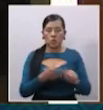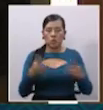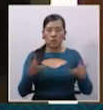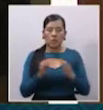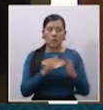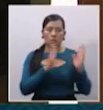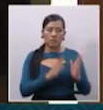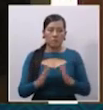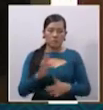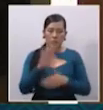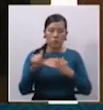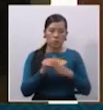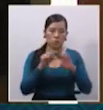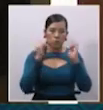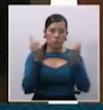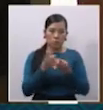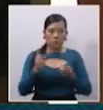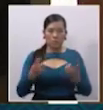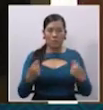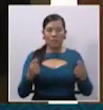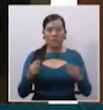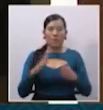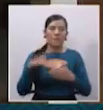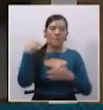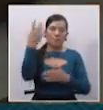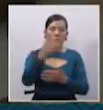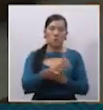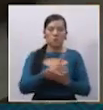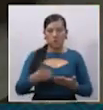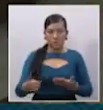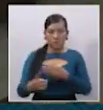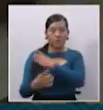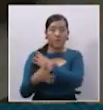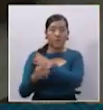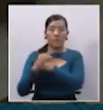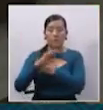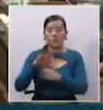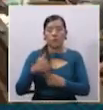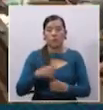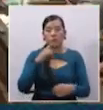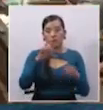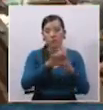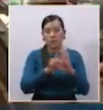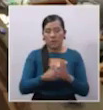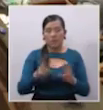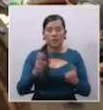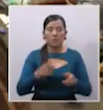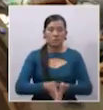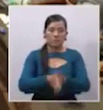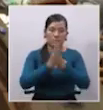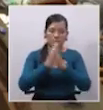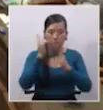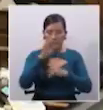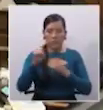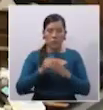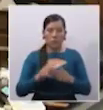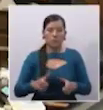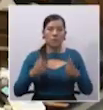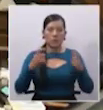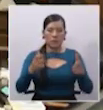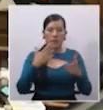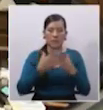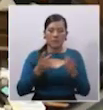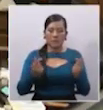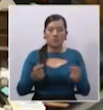Planificación debería ser tratado la próxima semana, por lo que el legislador ha solicitado al Senado Nacional viabilizar a la brevedad